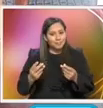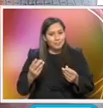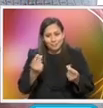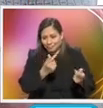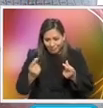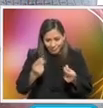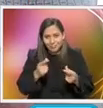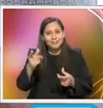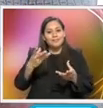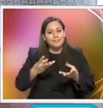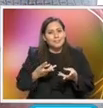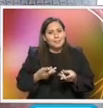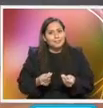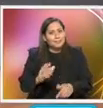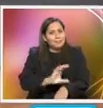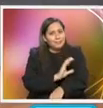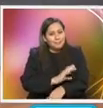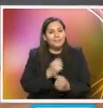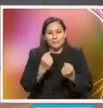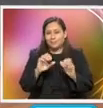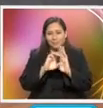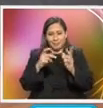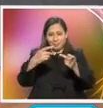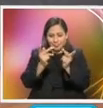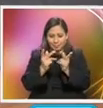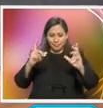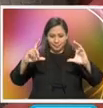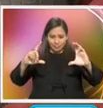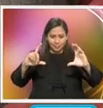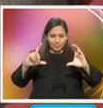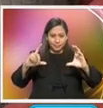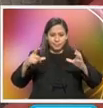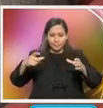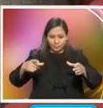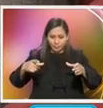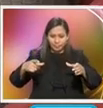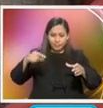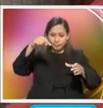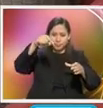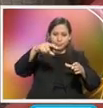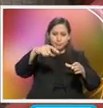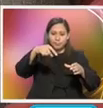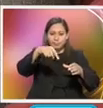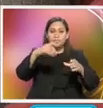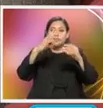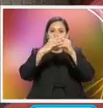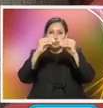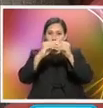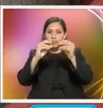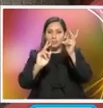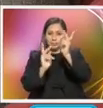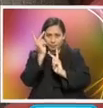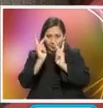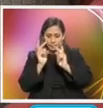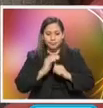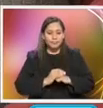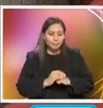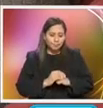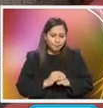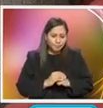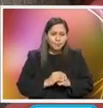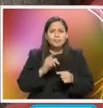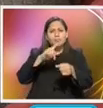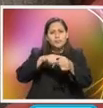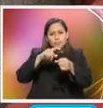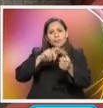mucha energía. Exactamente. Imagínense un plato. La parte de arriba del plato va a estar conformada por frutas y verduras, y a este le vamos a poner un